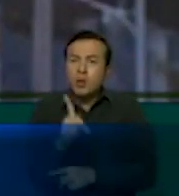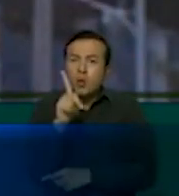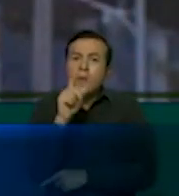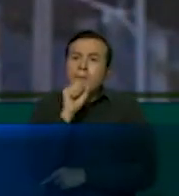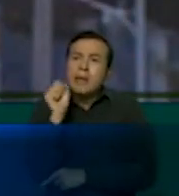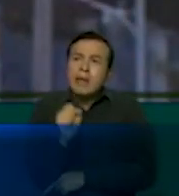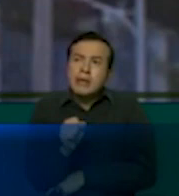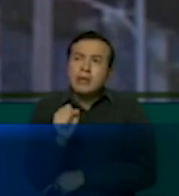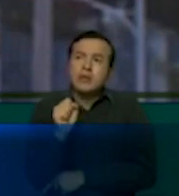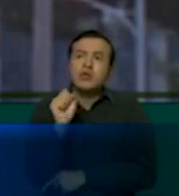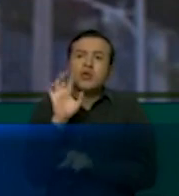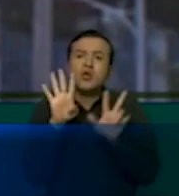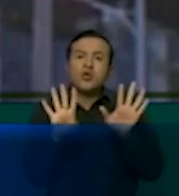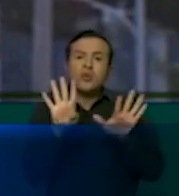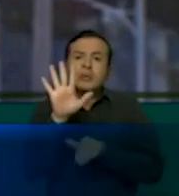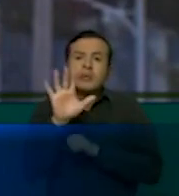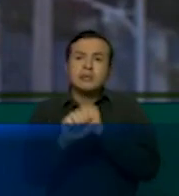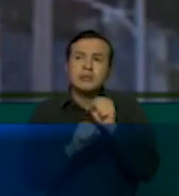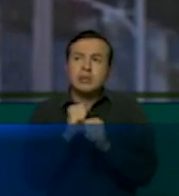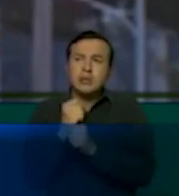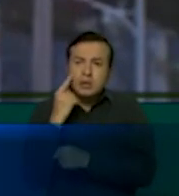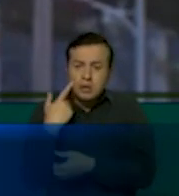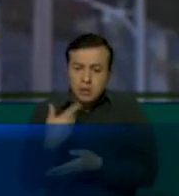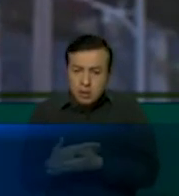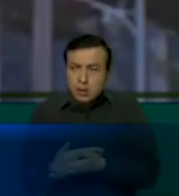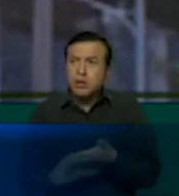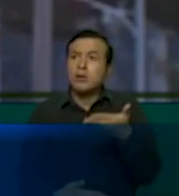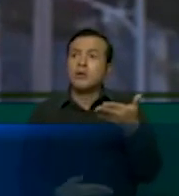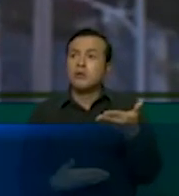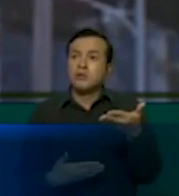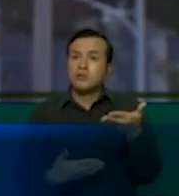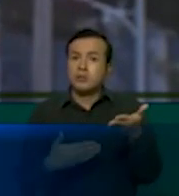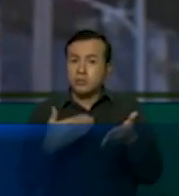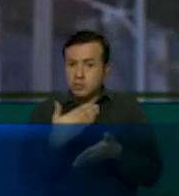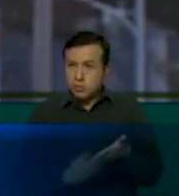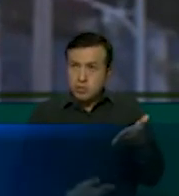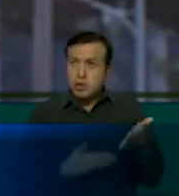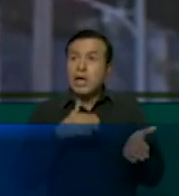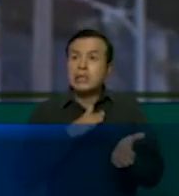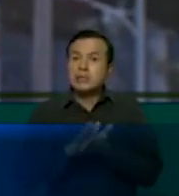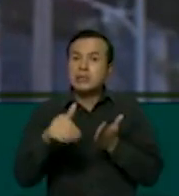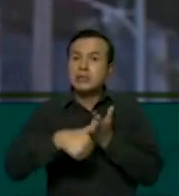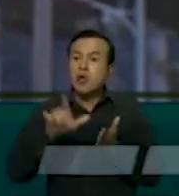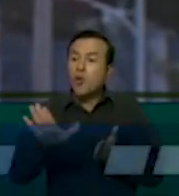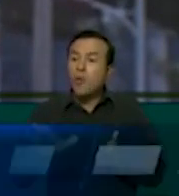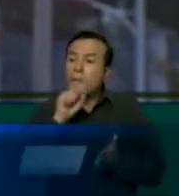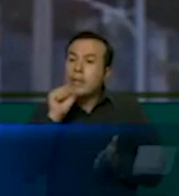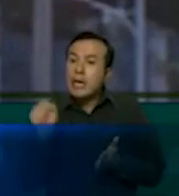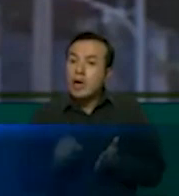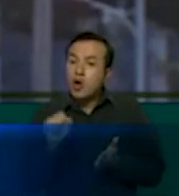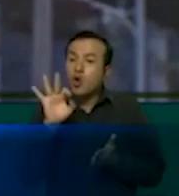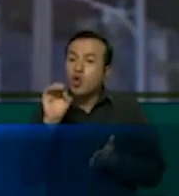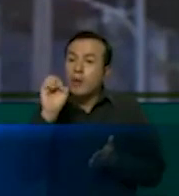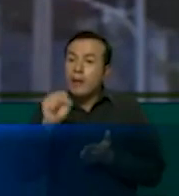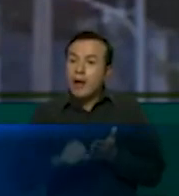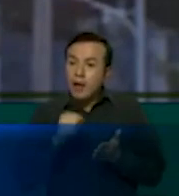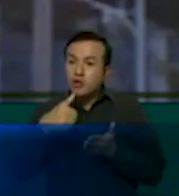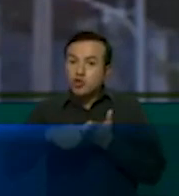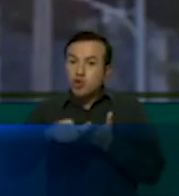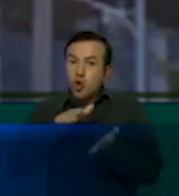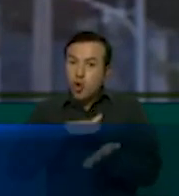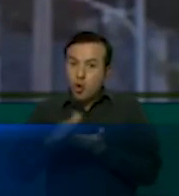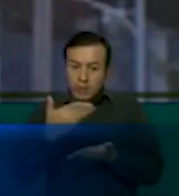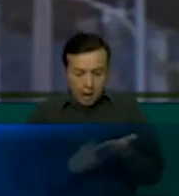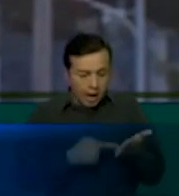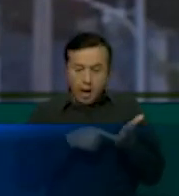a un abuelo que tiene 95 años, pues lleve con el salvoconducto la cédula del abuelo, porque ahí vamos a poder ver